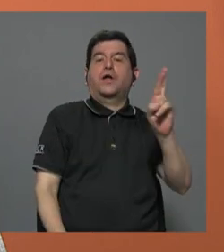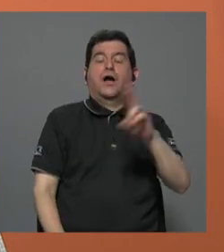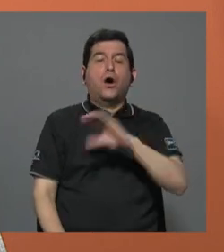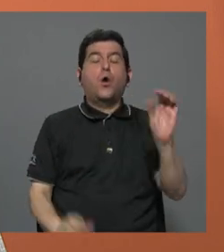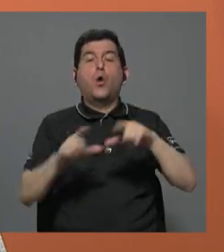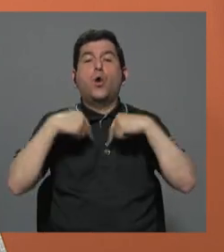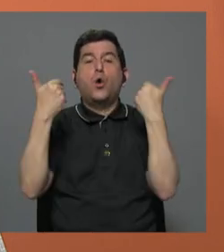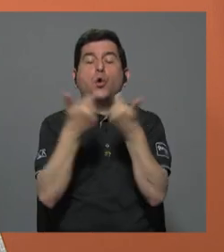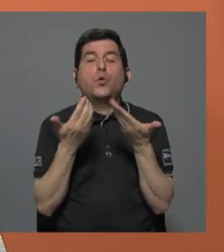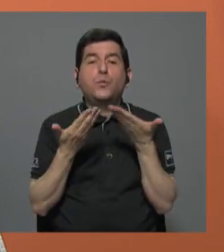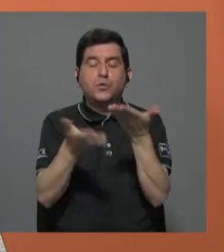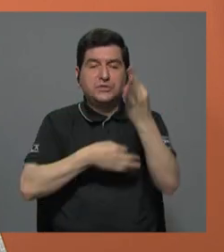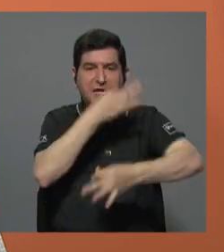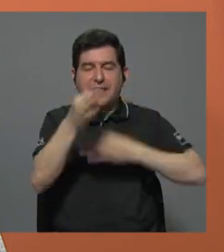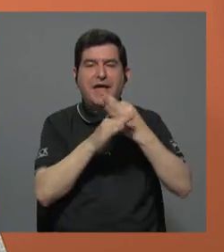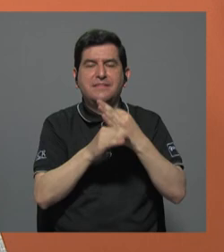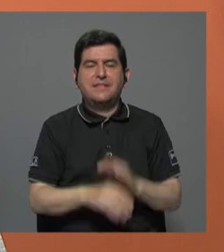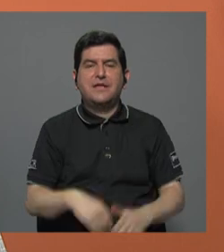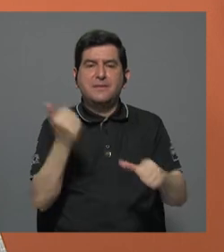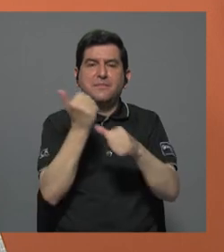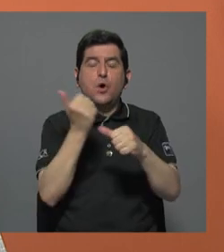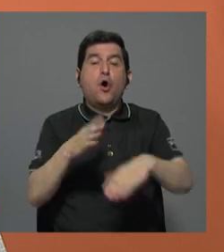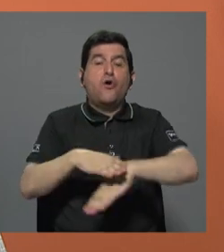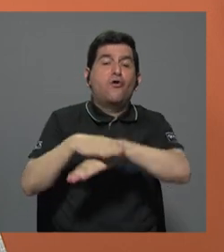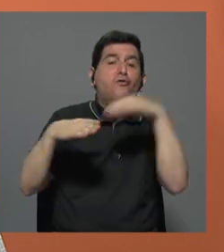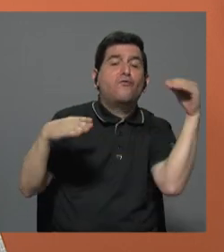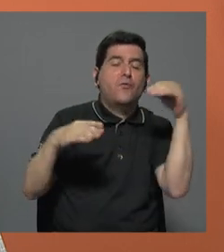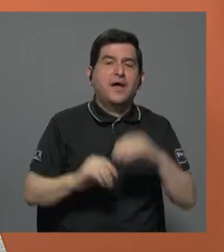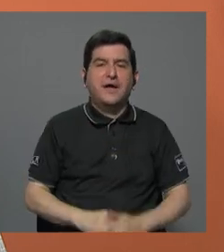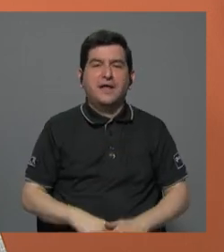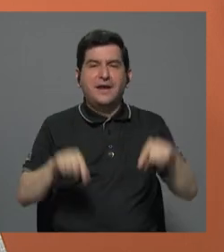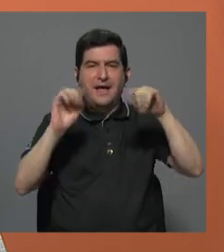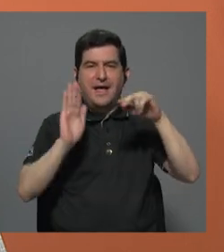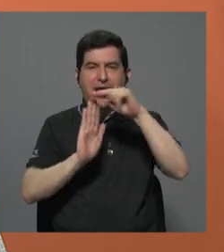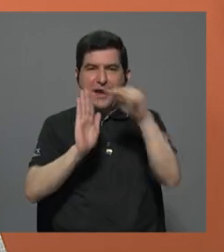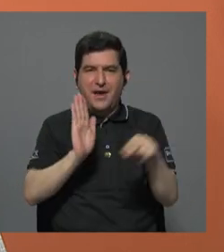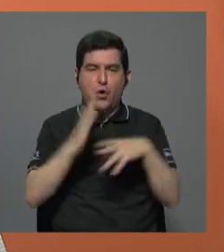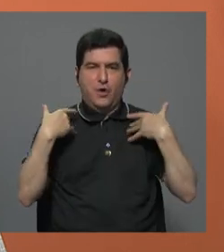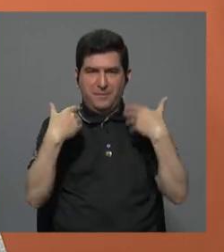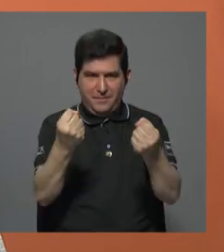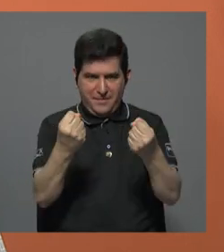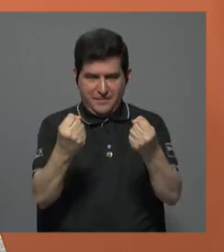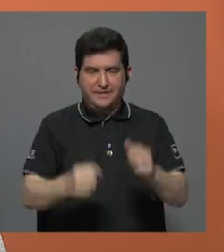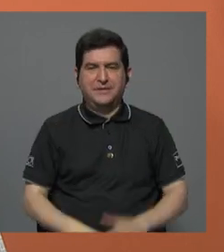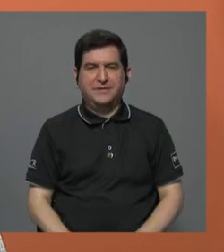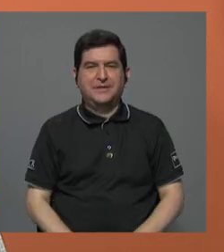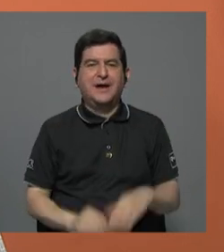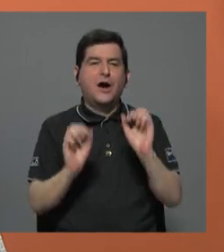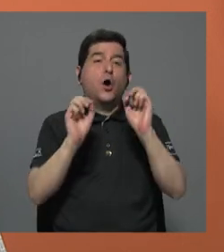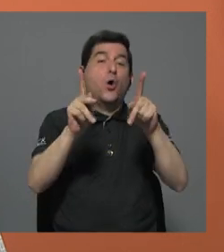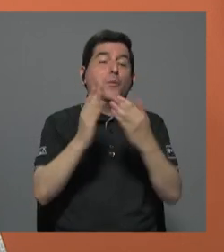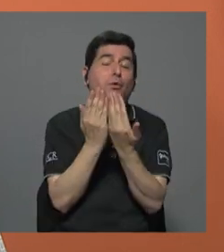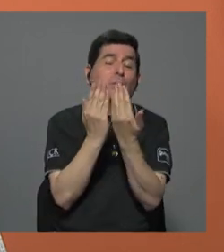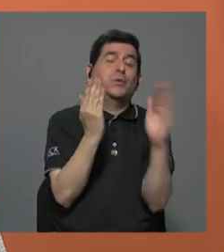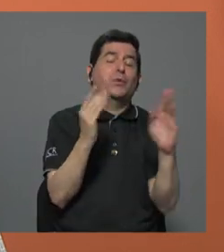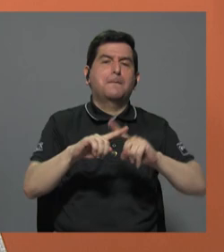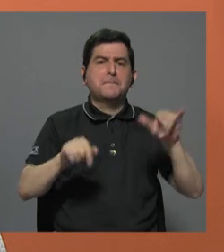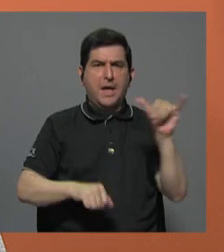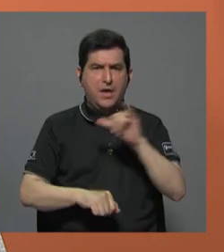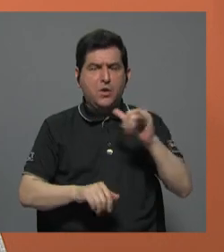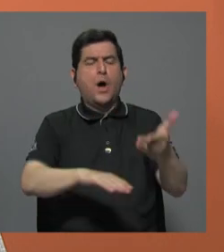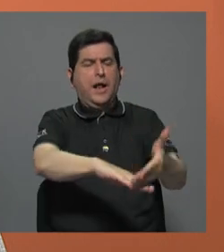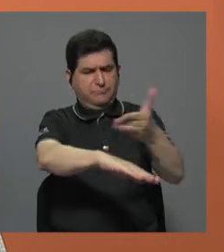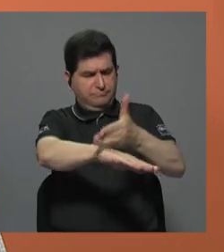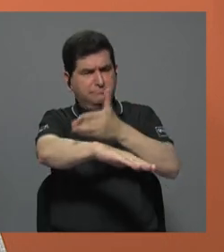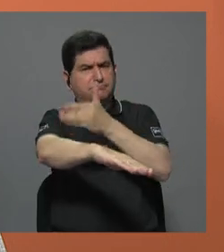grupos que brindan este tipo de asesorías fuera del marco digamos de salud entonces hay que queda un portillo todo abierto pero igual por eso es un